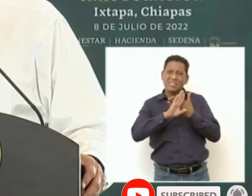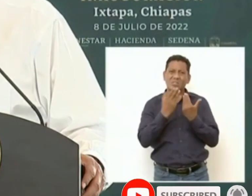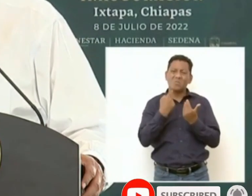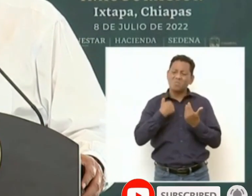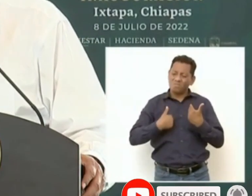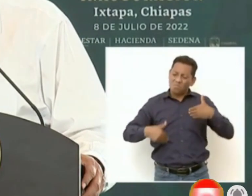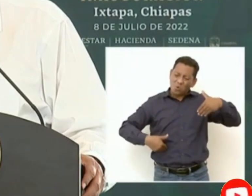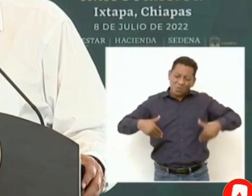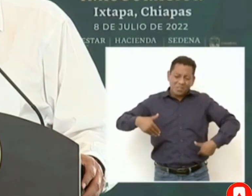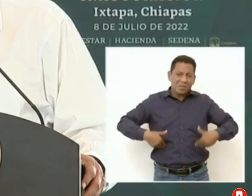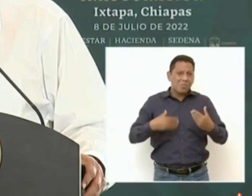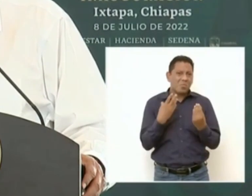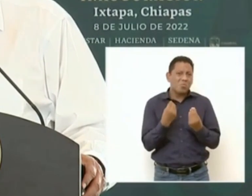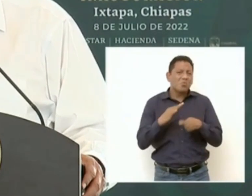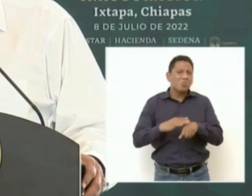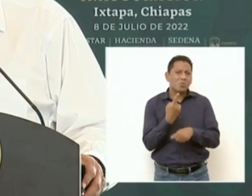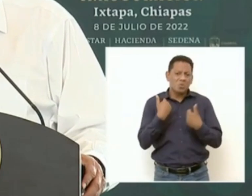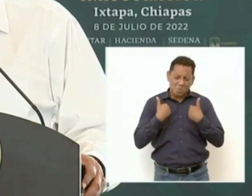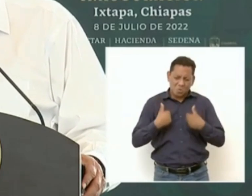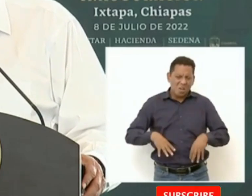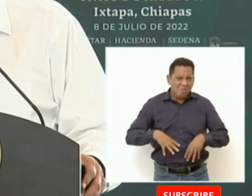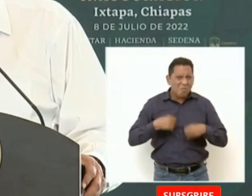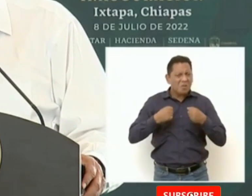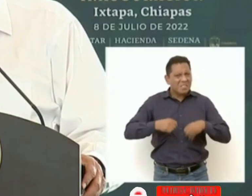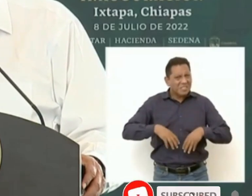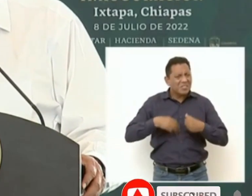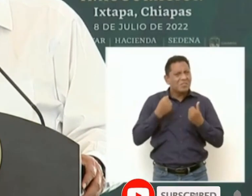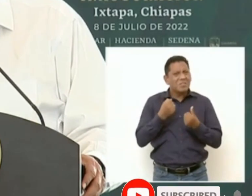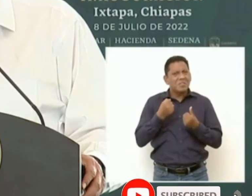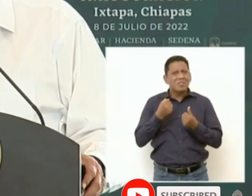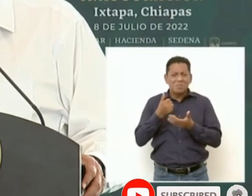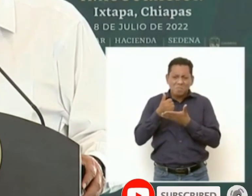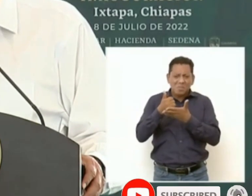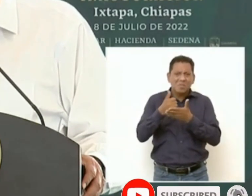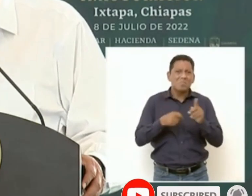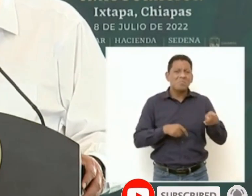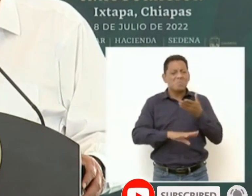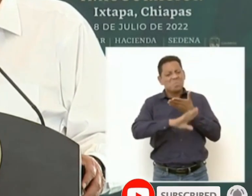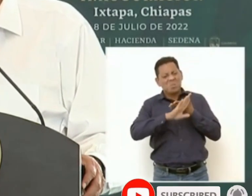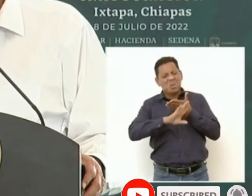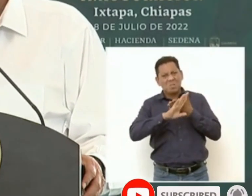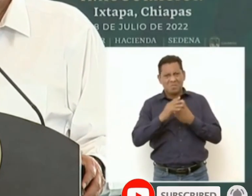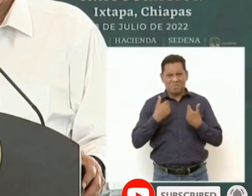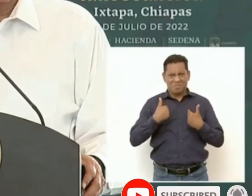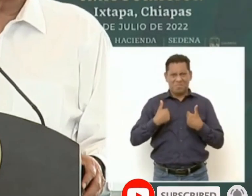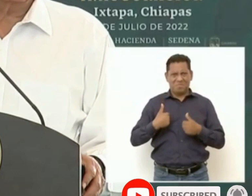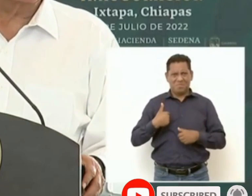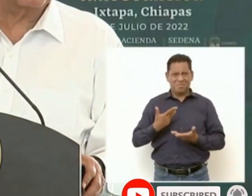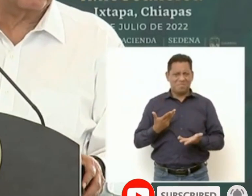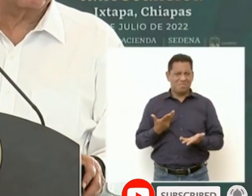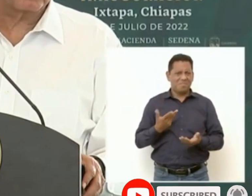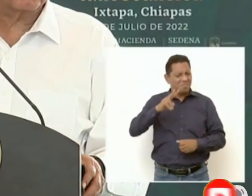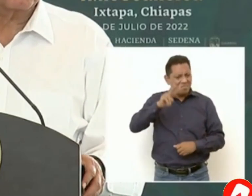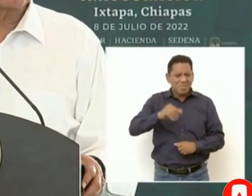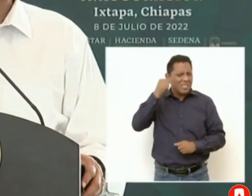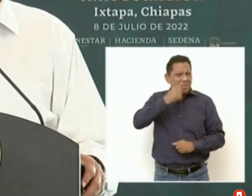que luchaba por el poder, por la ambición al poder, cuando siempre